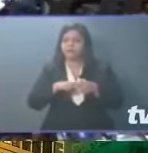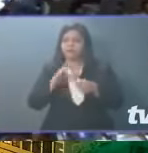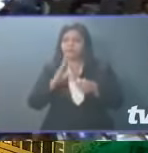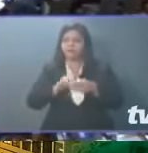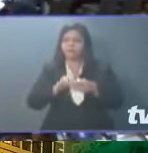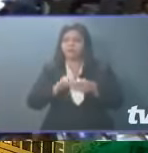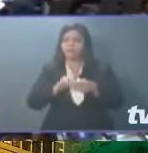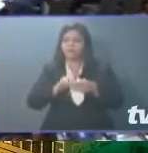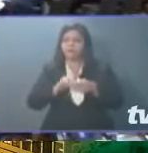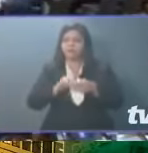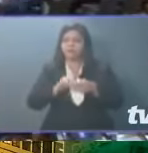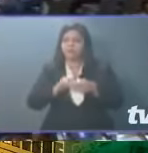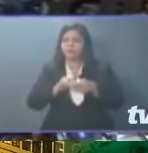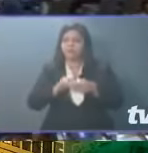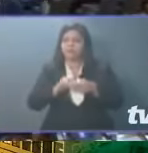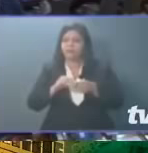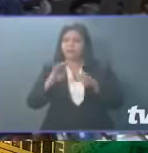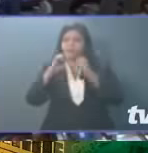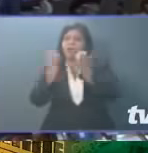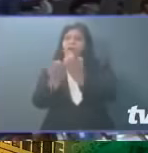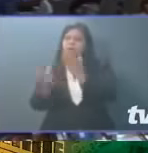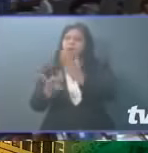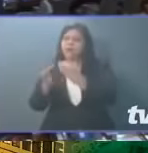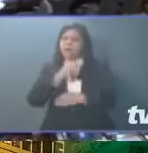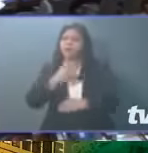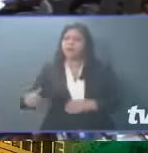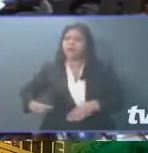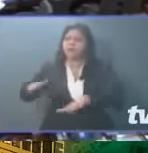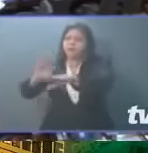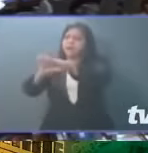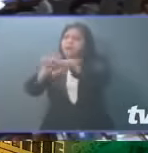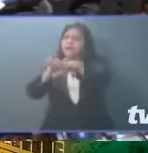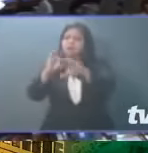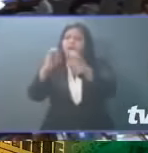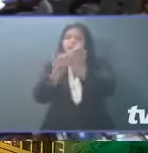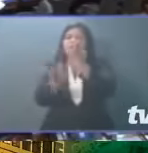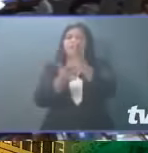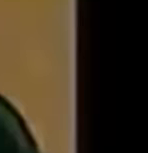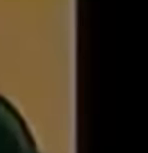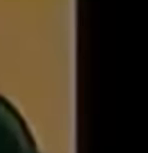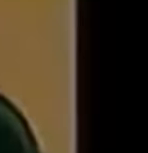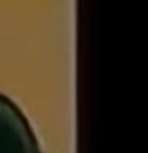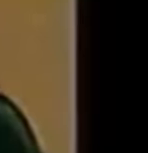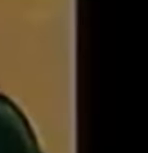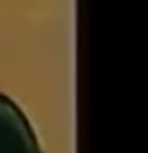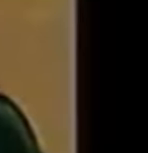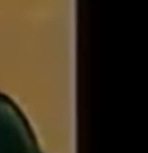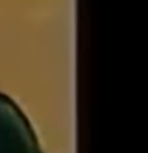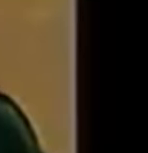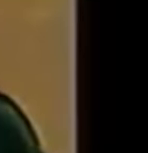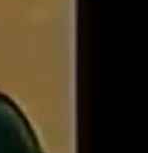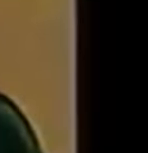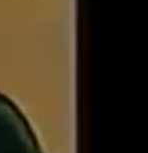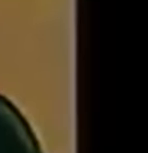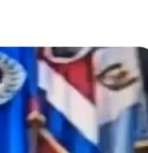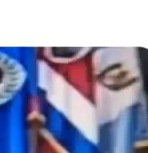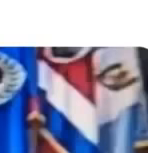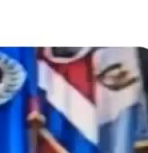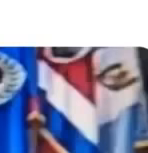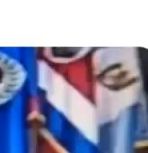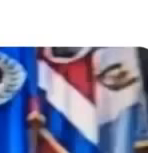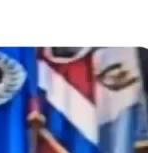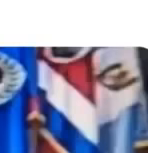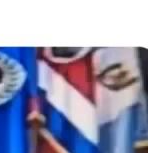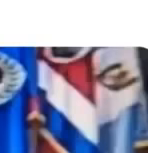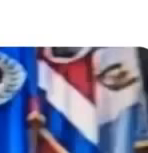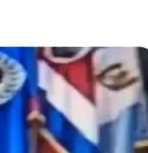apagan los audios en ese lugar. Y ustedes ya conocen los casos más populares. ¡No seas cobarde! Y